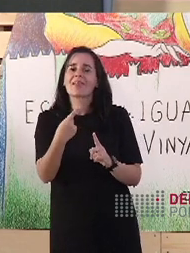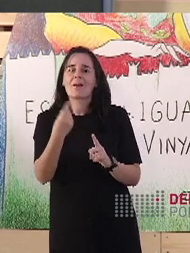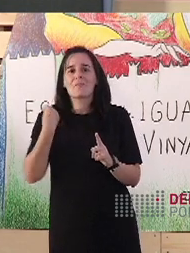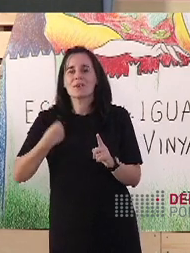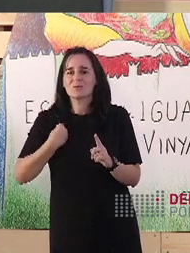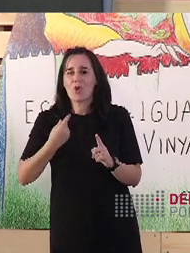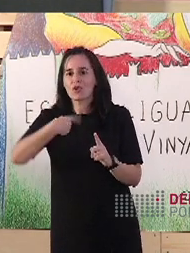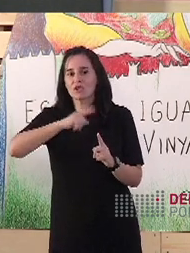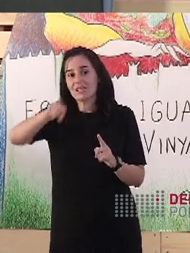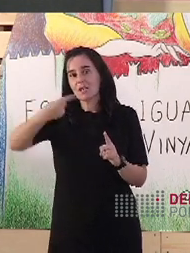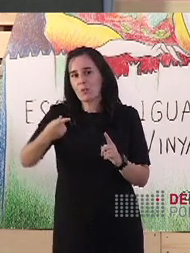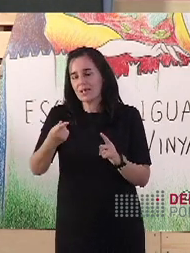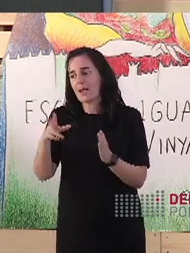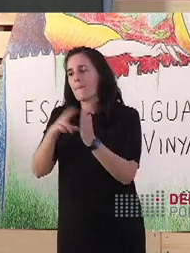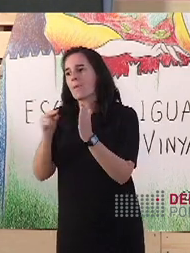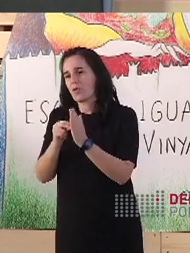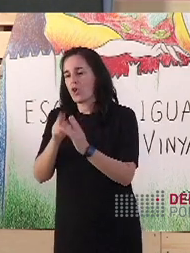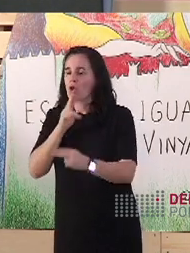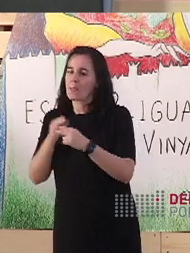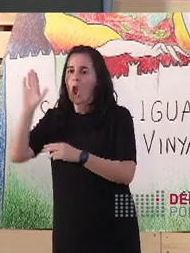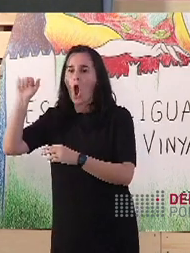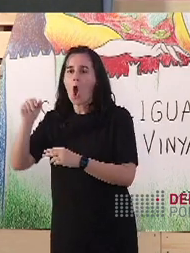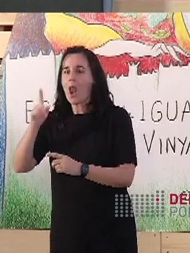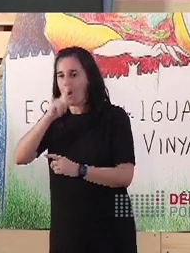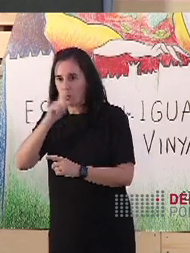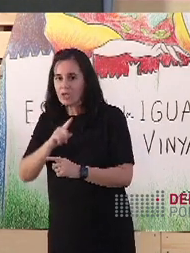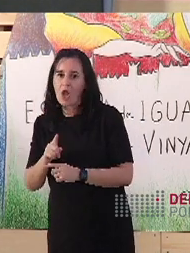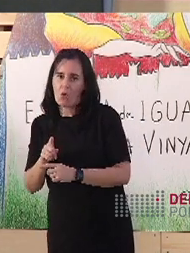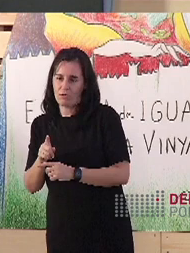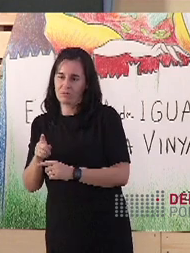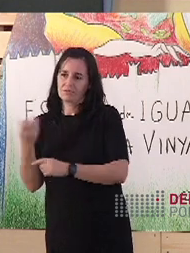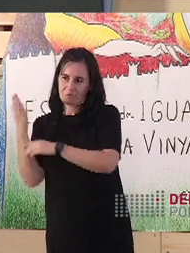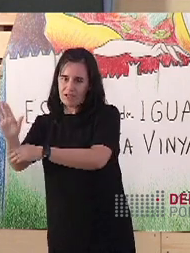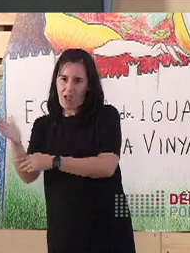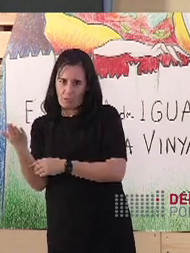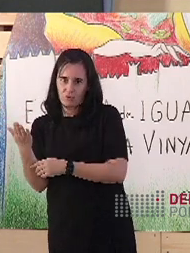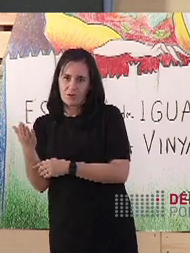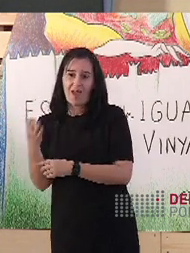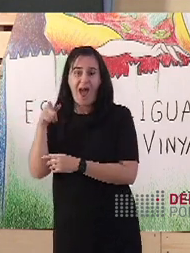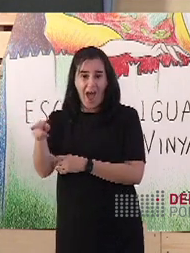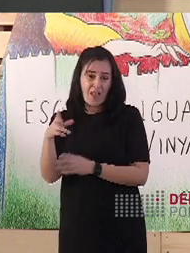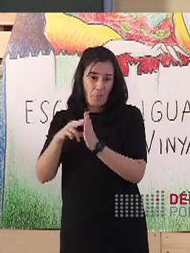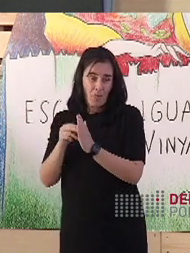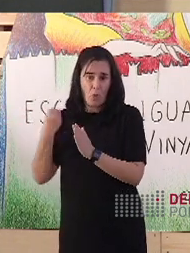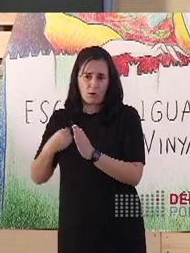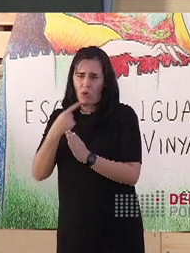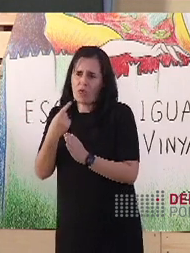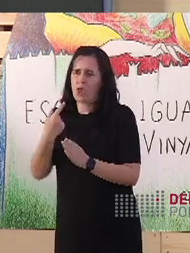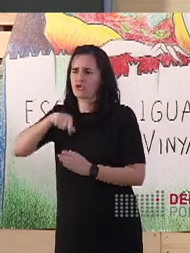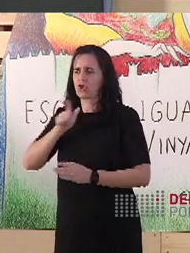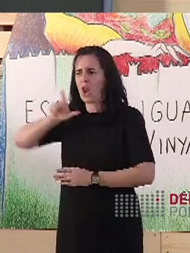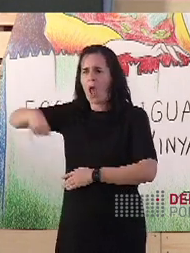luego, por ejemplo, reflejamos en nuestro vídeo Hola Putero, que por cierto se nos recriminó el lenguaje tan duro, tan soez, tan vulgar que